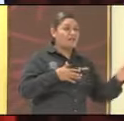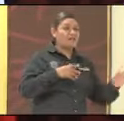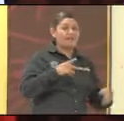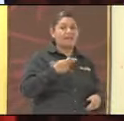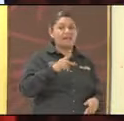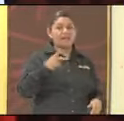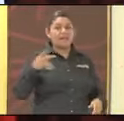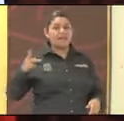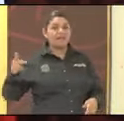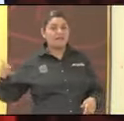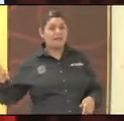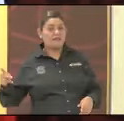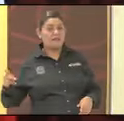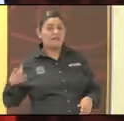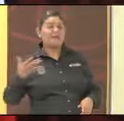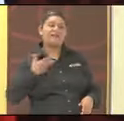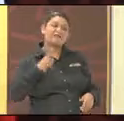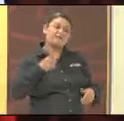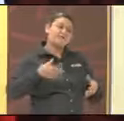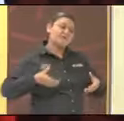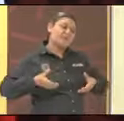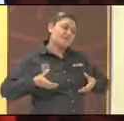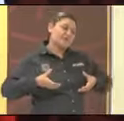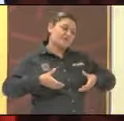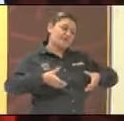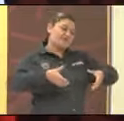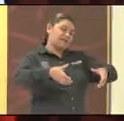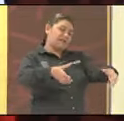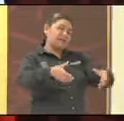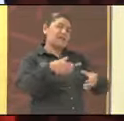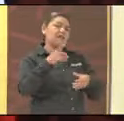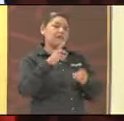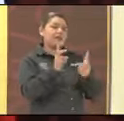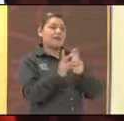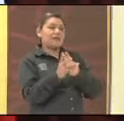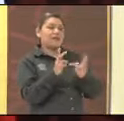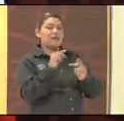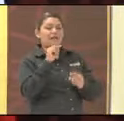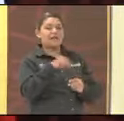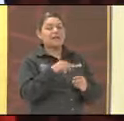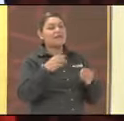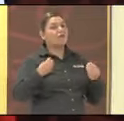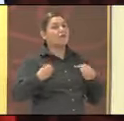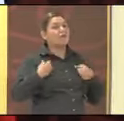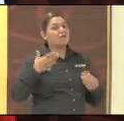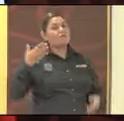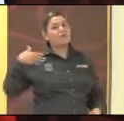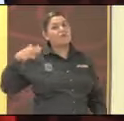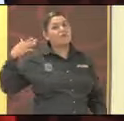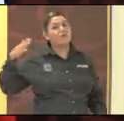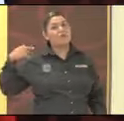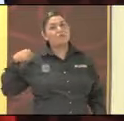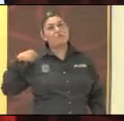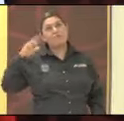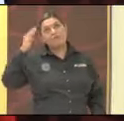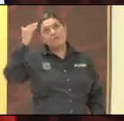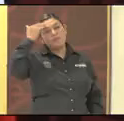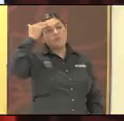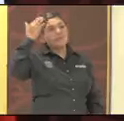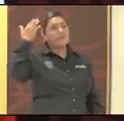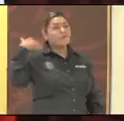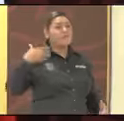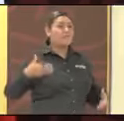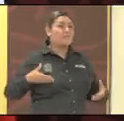playa. Es un camino de vecinal de toda la vida. Yo me acuerdo, imagínense, cuando se construyó el corredor